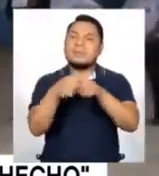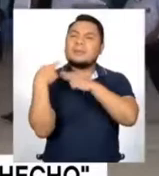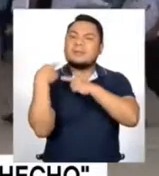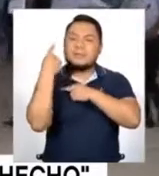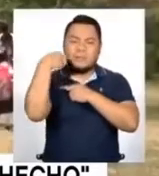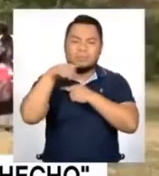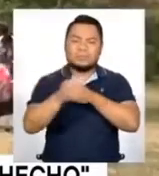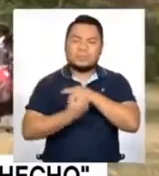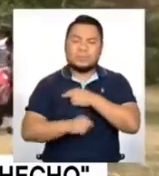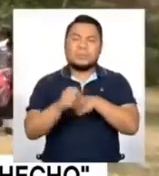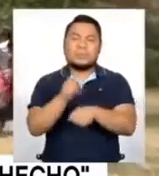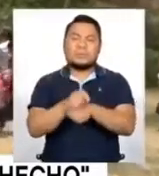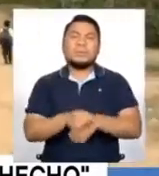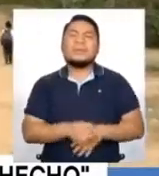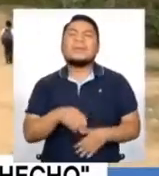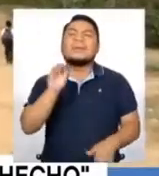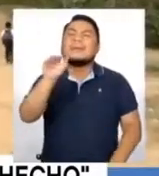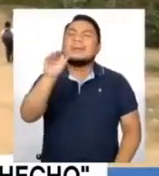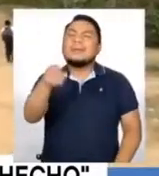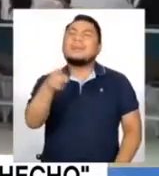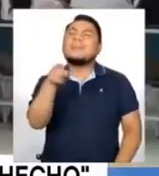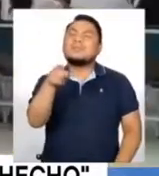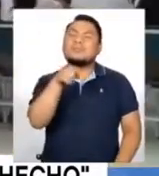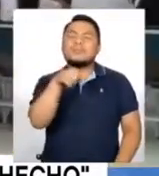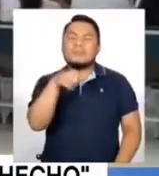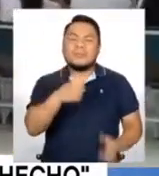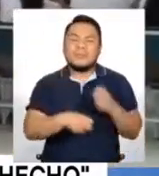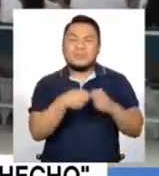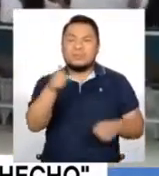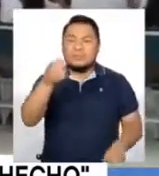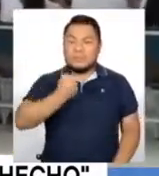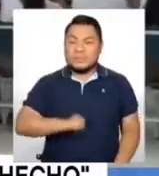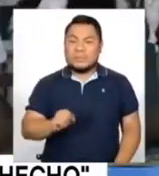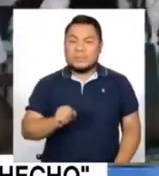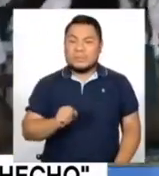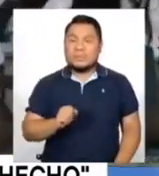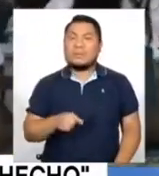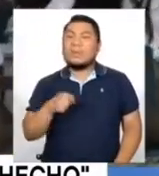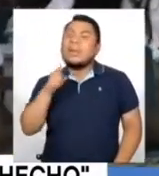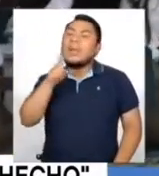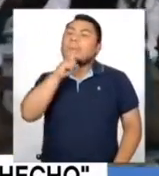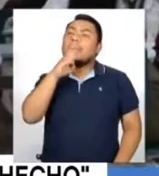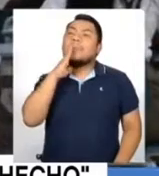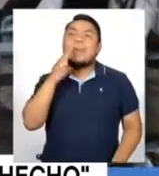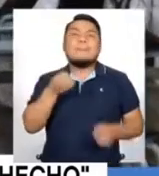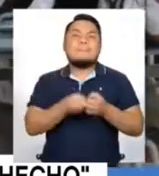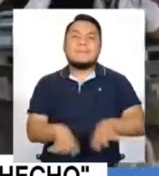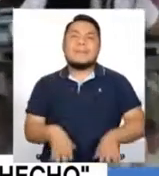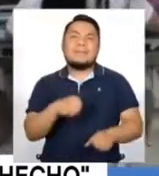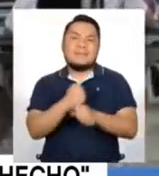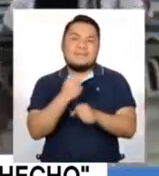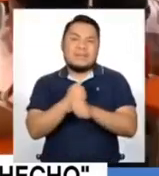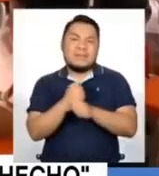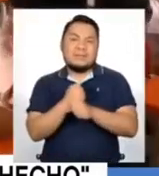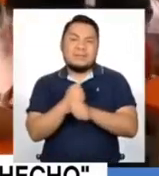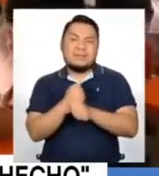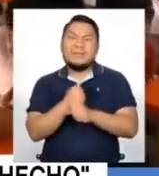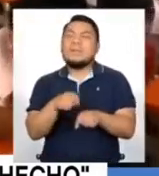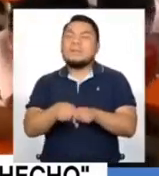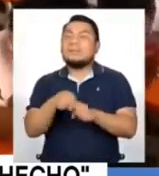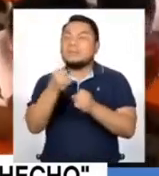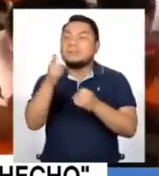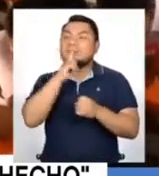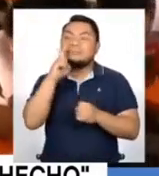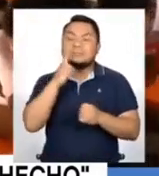que hay muchos papás que tienen a sus hijos en colegios privados, que sí están perdiendo trabajos y sí están perdiendo capacidad económica. Y